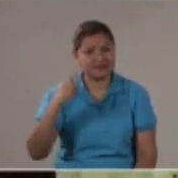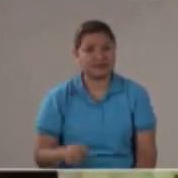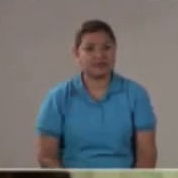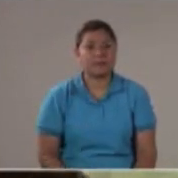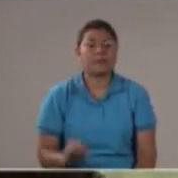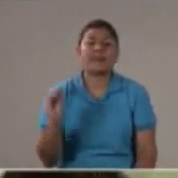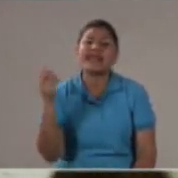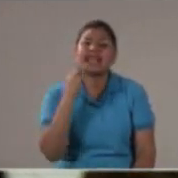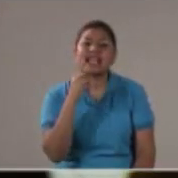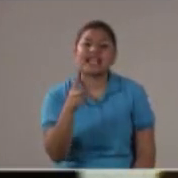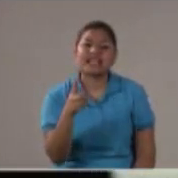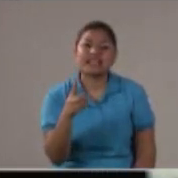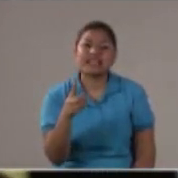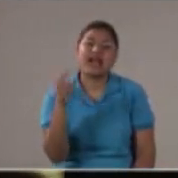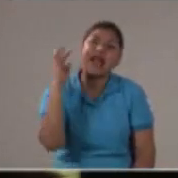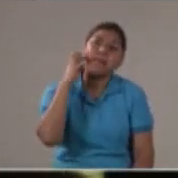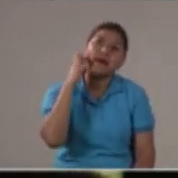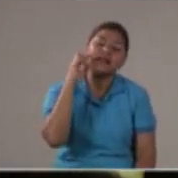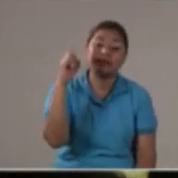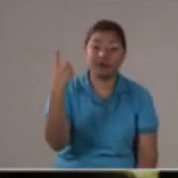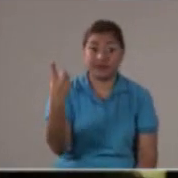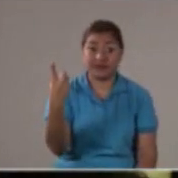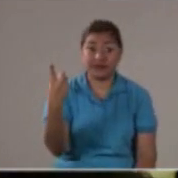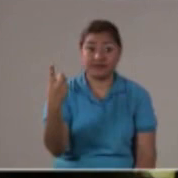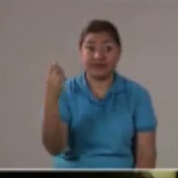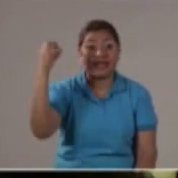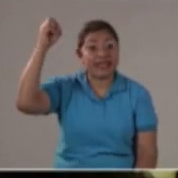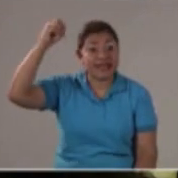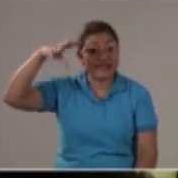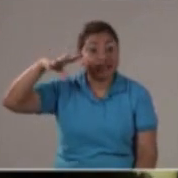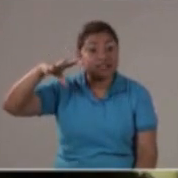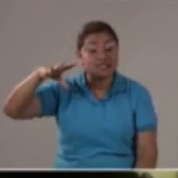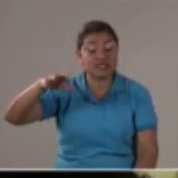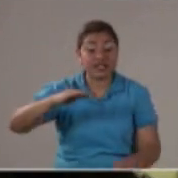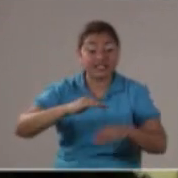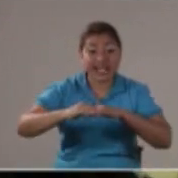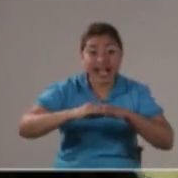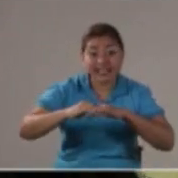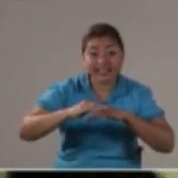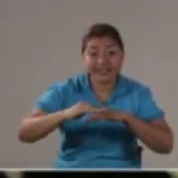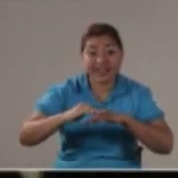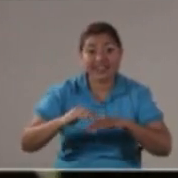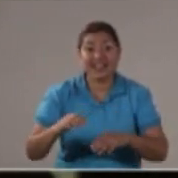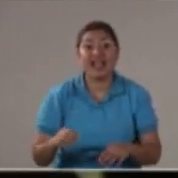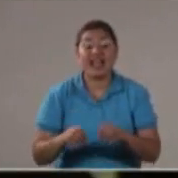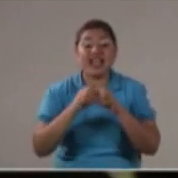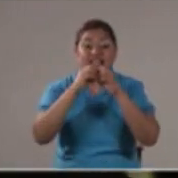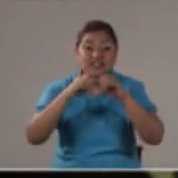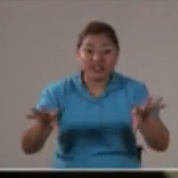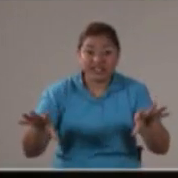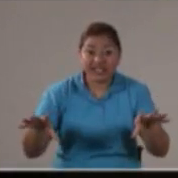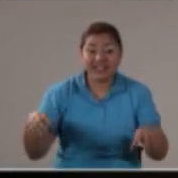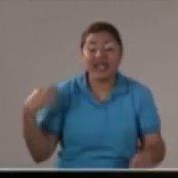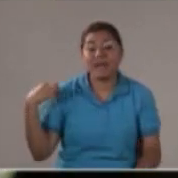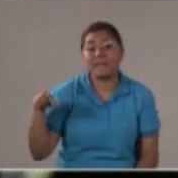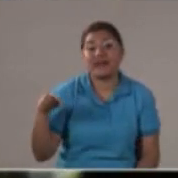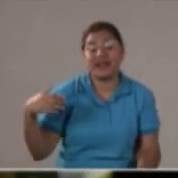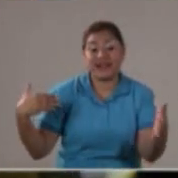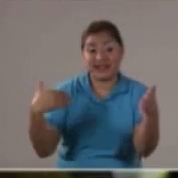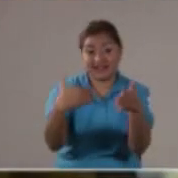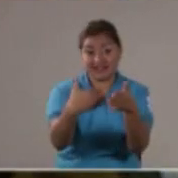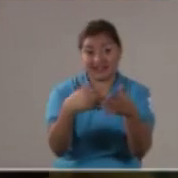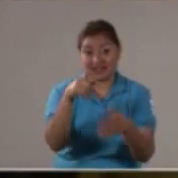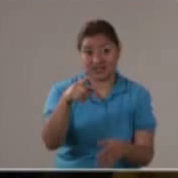¿Qué le diría al Padre? ¿Qué bendiciones activaría, soltaría sobre la persona que tiene a la par?